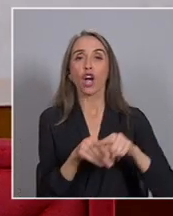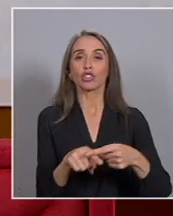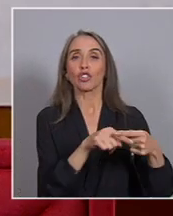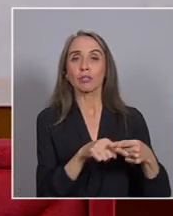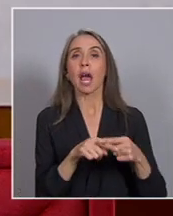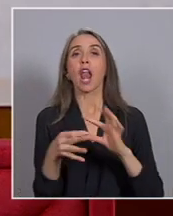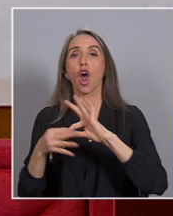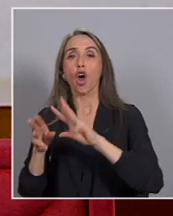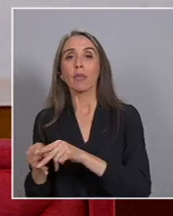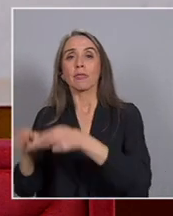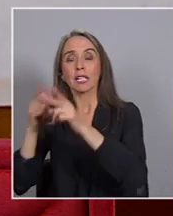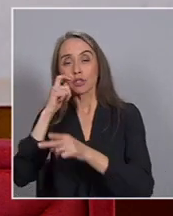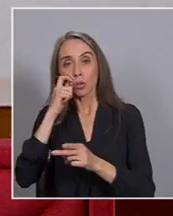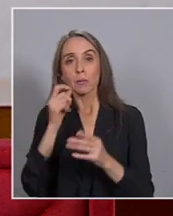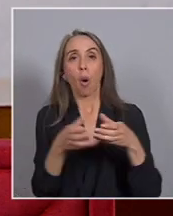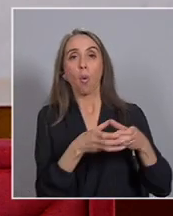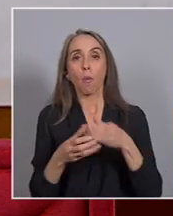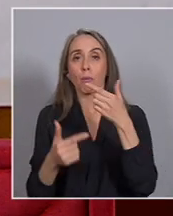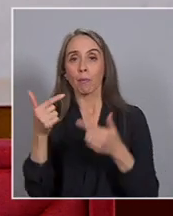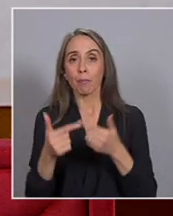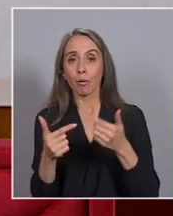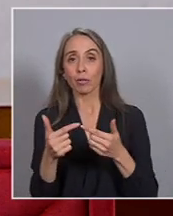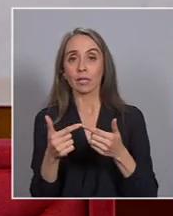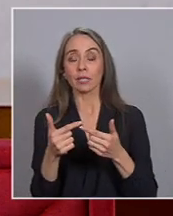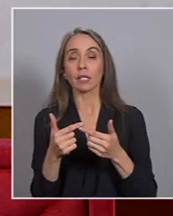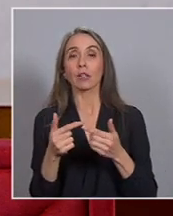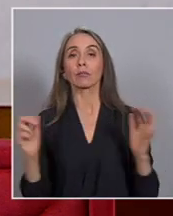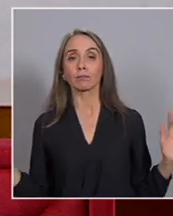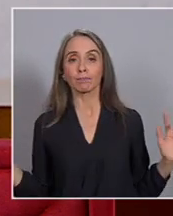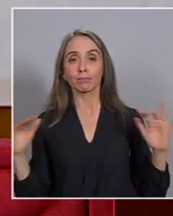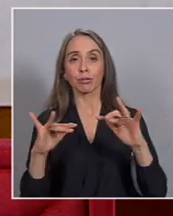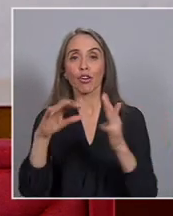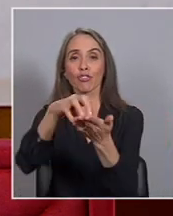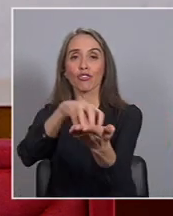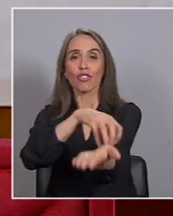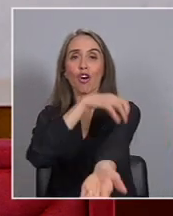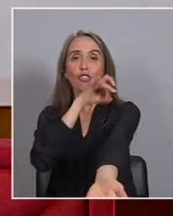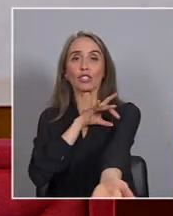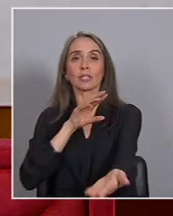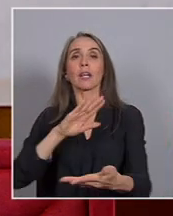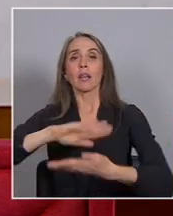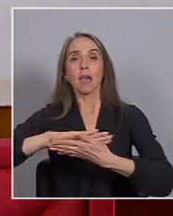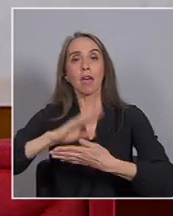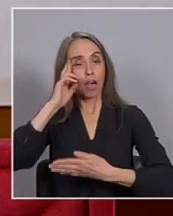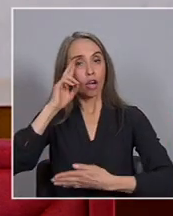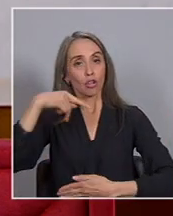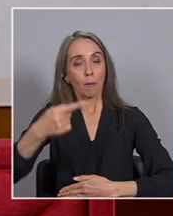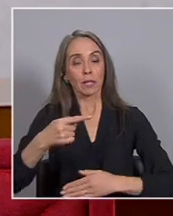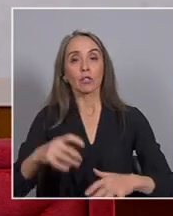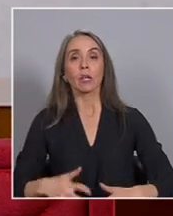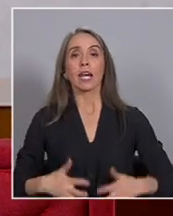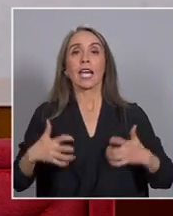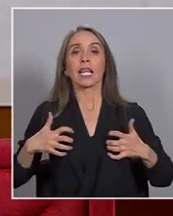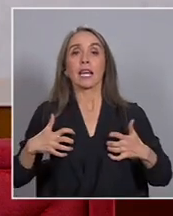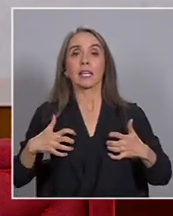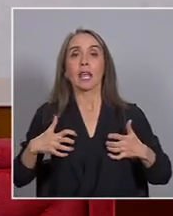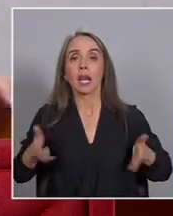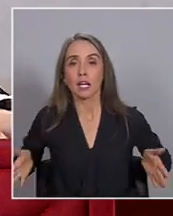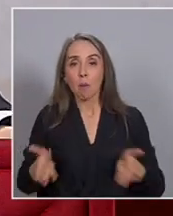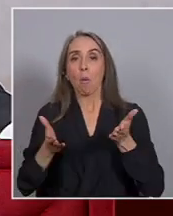sociales y de derechos humanos, partidos políticos, se desplegarán en todo Chile para hacer de esta conmemoración una energía que nos empuje hacia